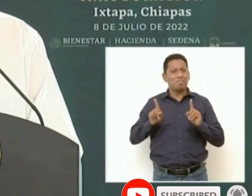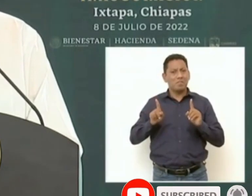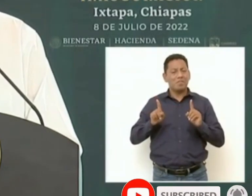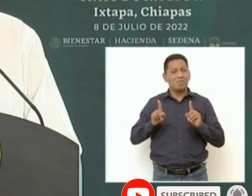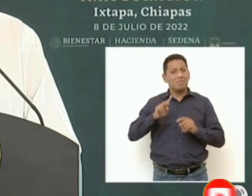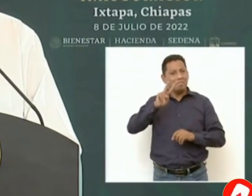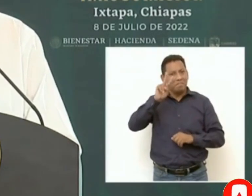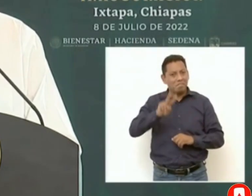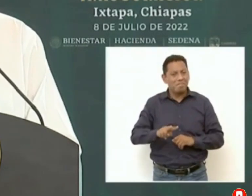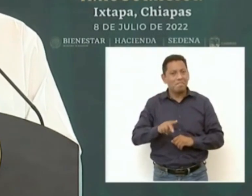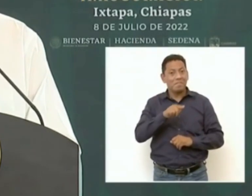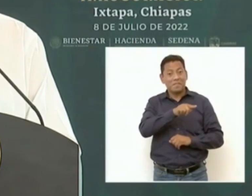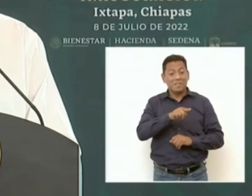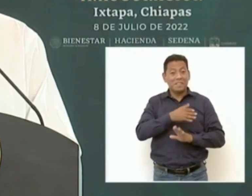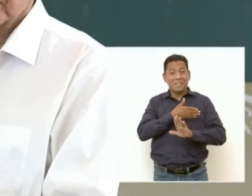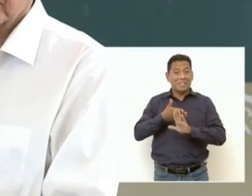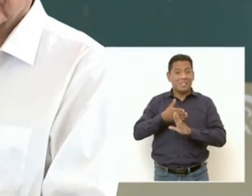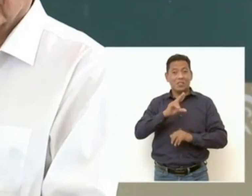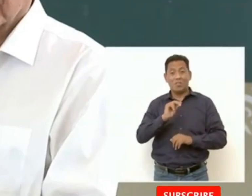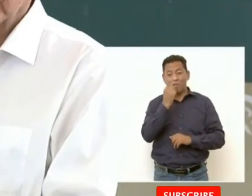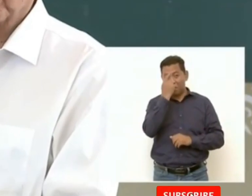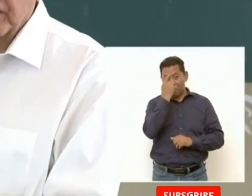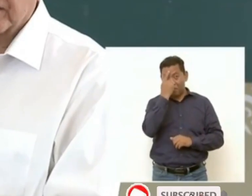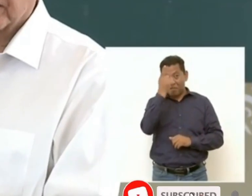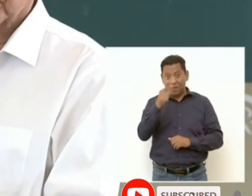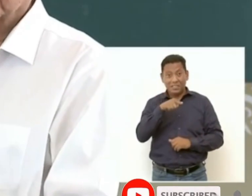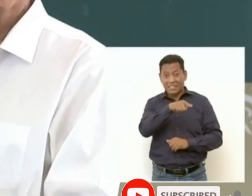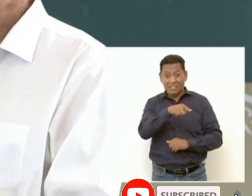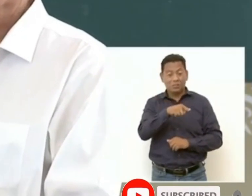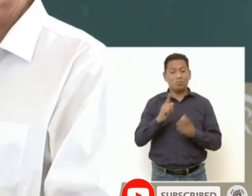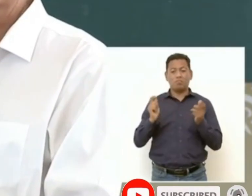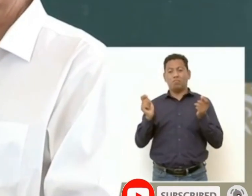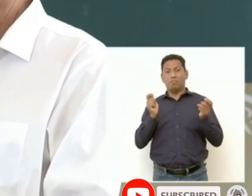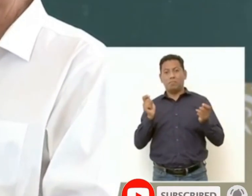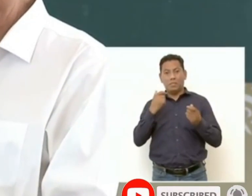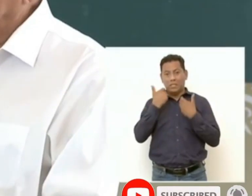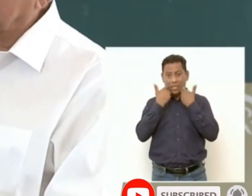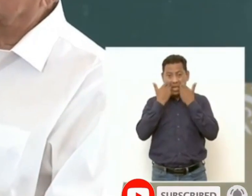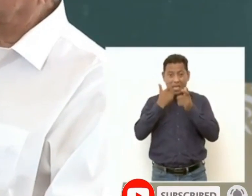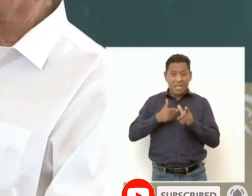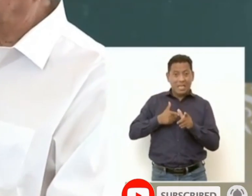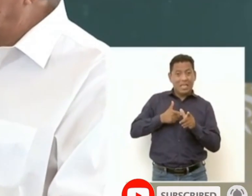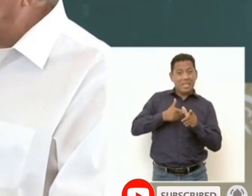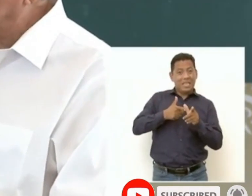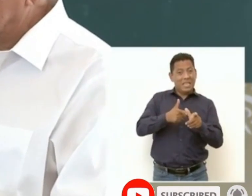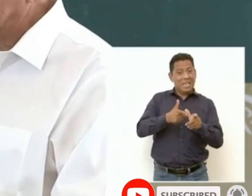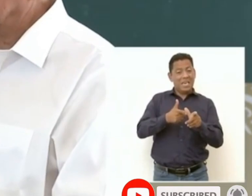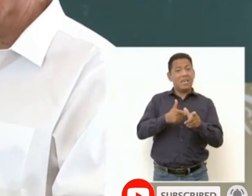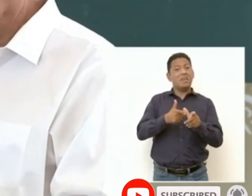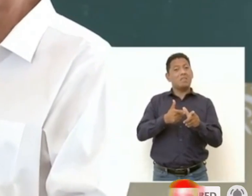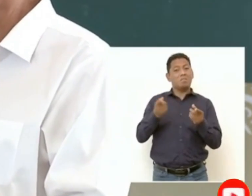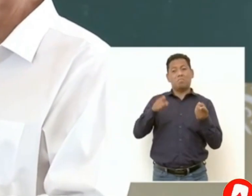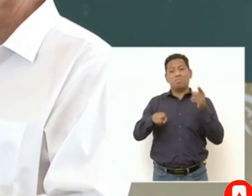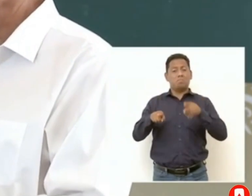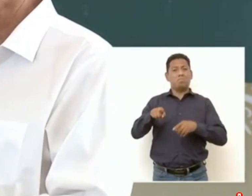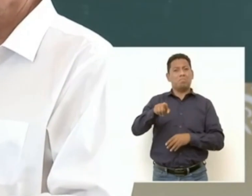fácil que ellos dejaran el poder y que siguieran dominando